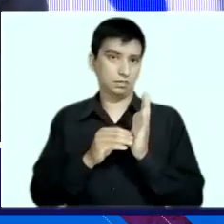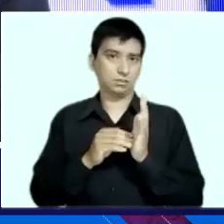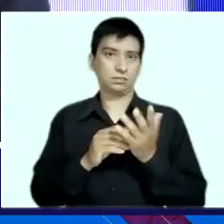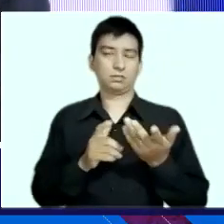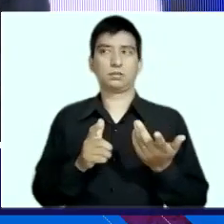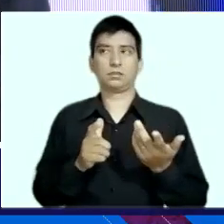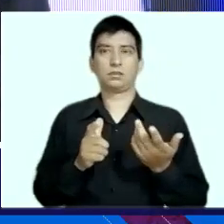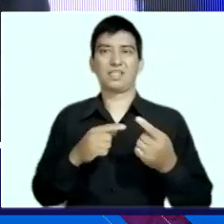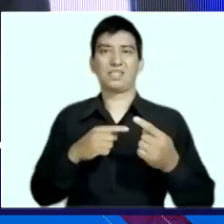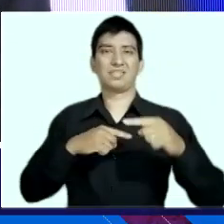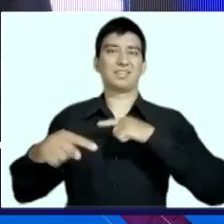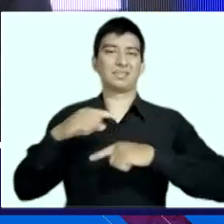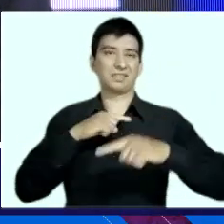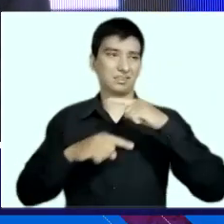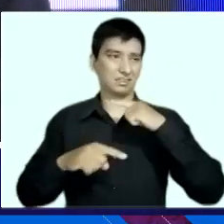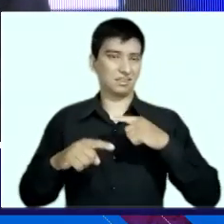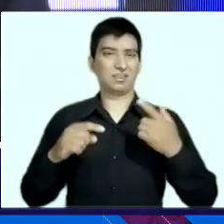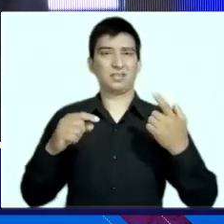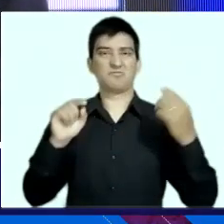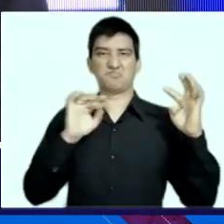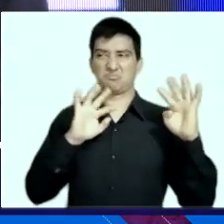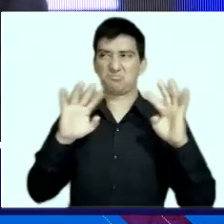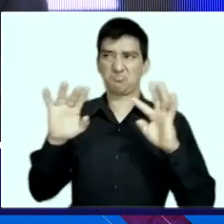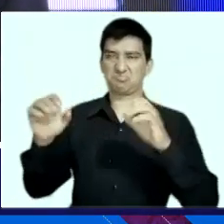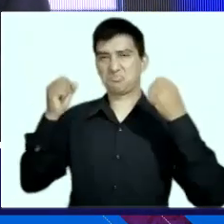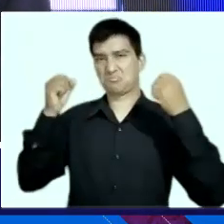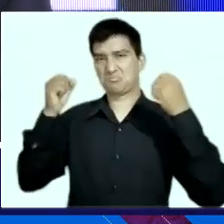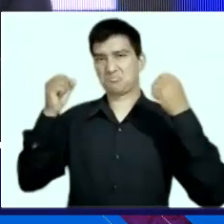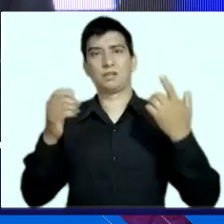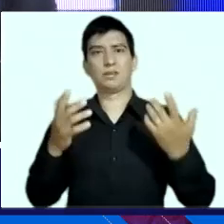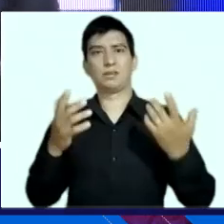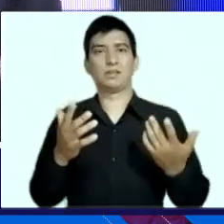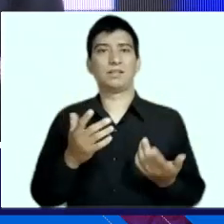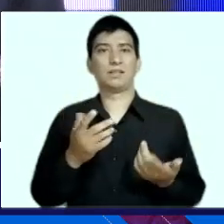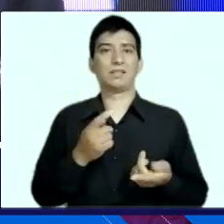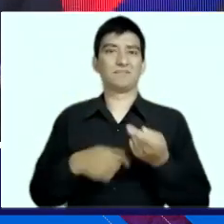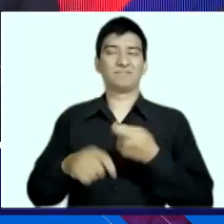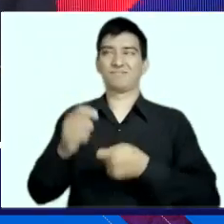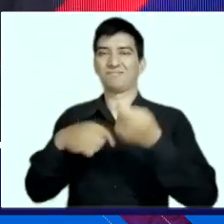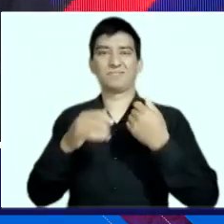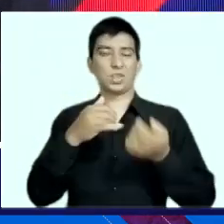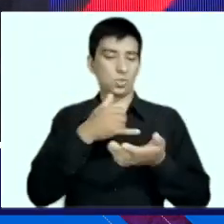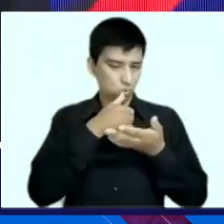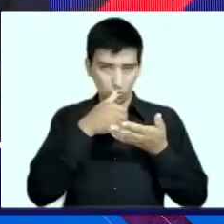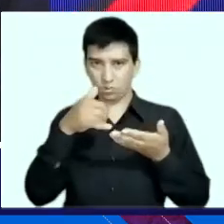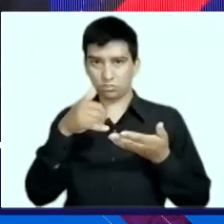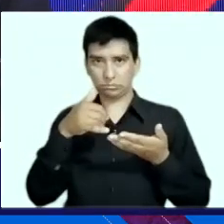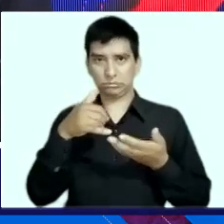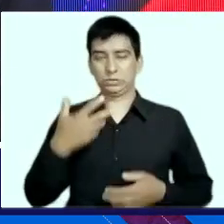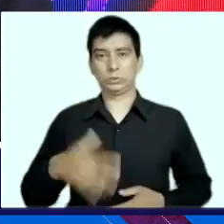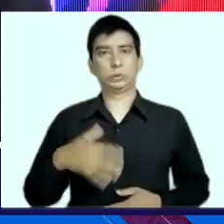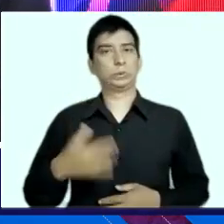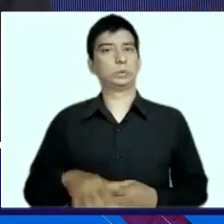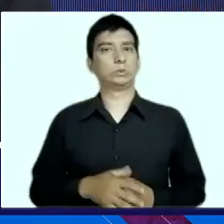dirigentes, a las barras bravas y a la distribución de drogas en las canchas. Sí. Terrible realmente todo lo que